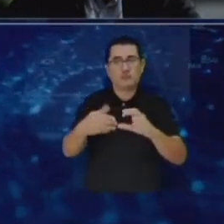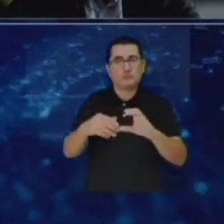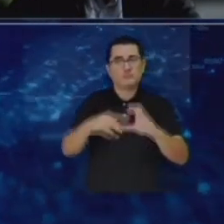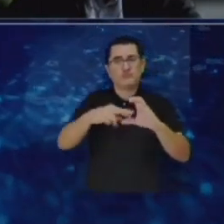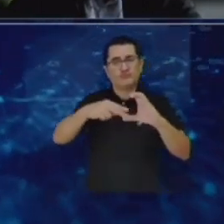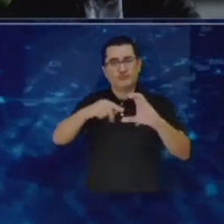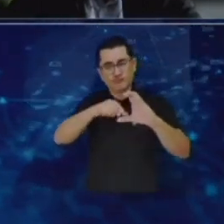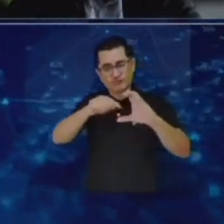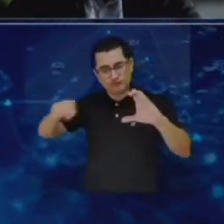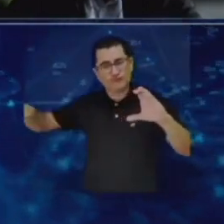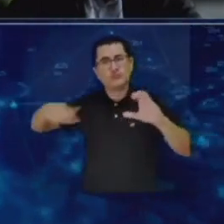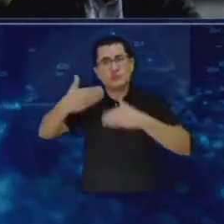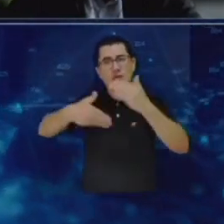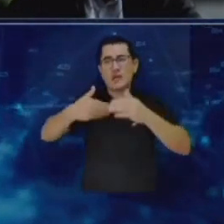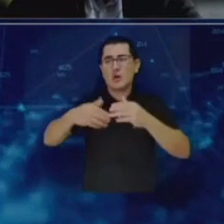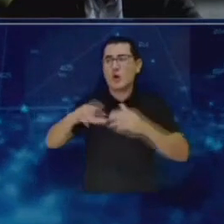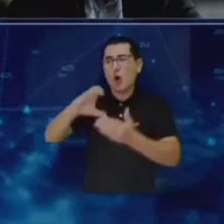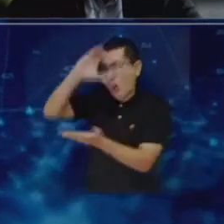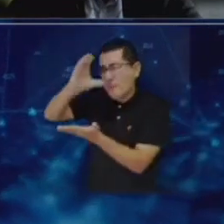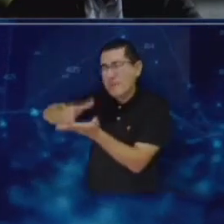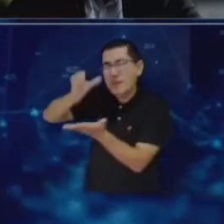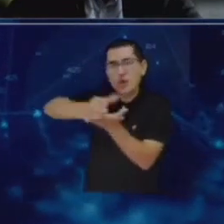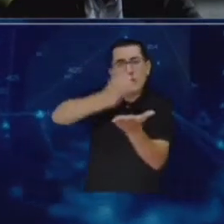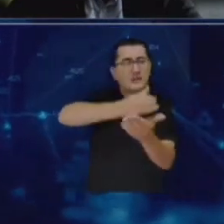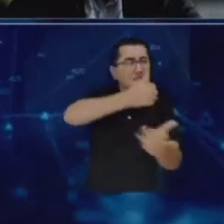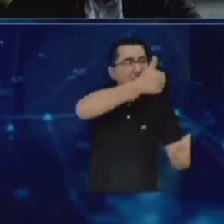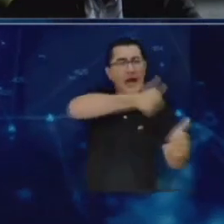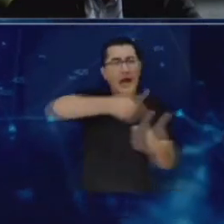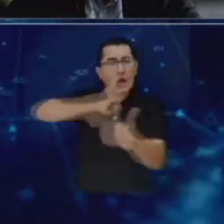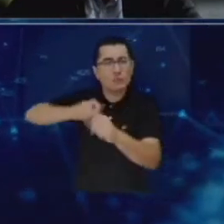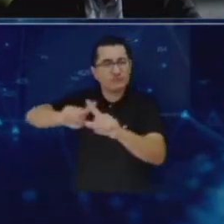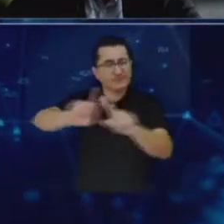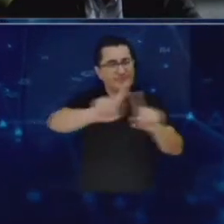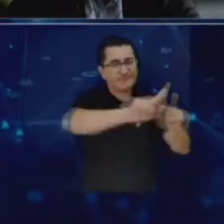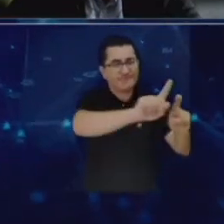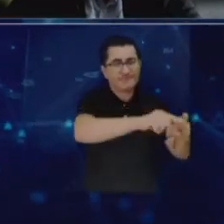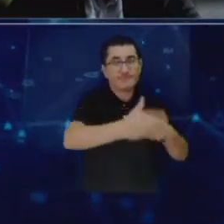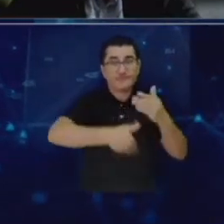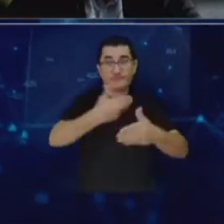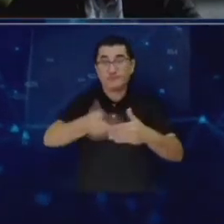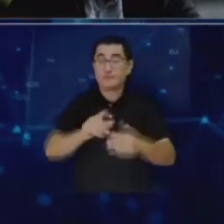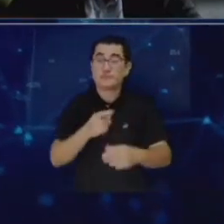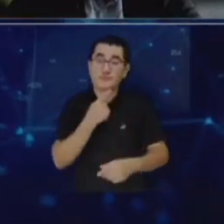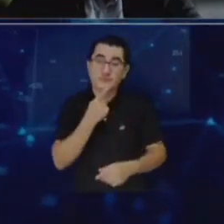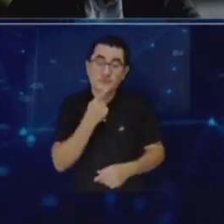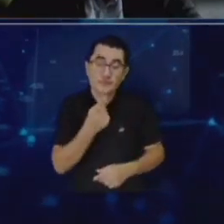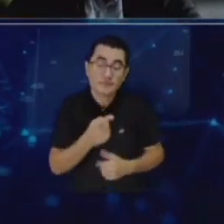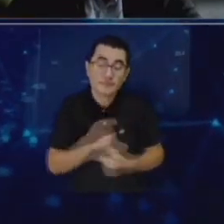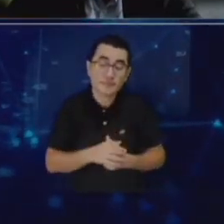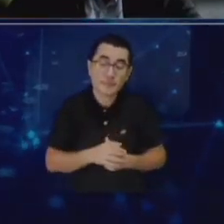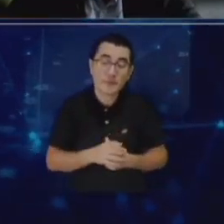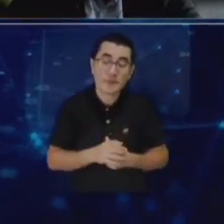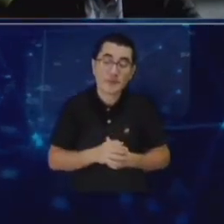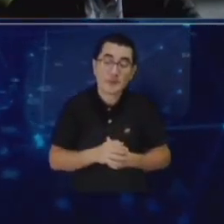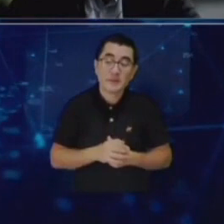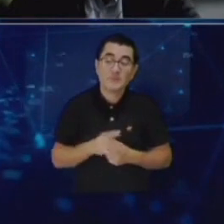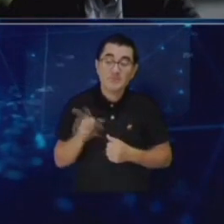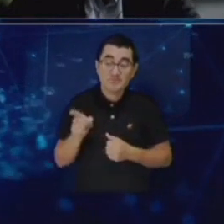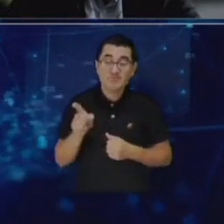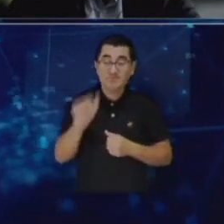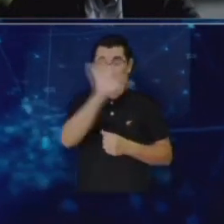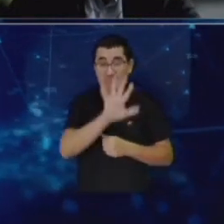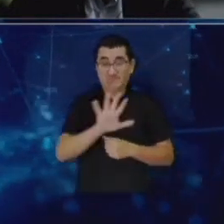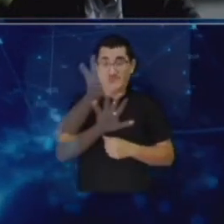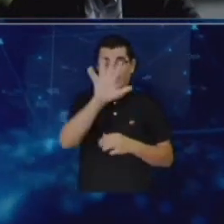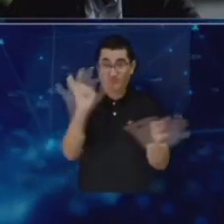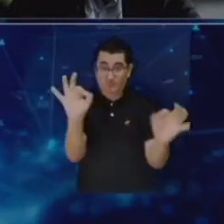puntos de vista preliminares sobre los vehículos suborbitales, que también es un punto que nuestra región empujó